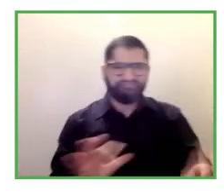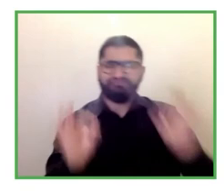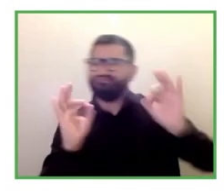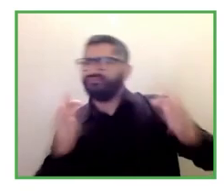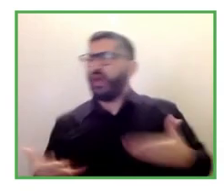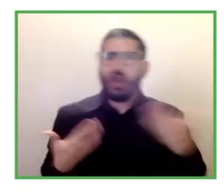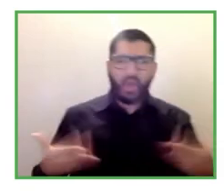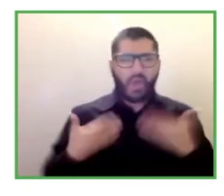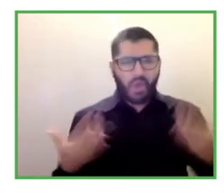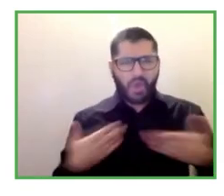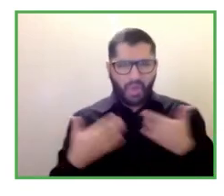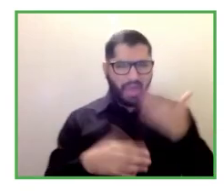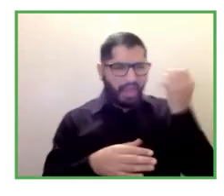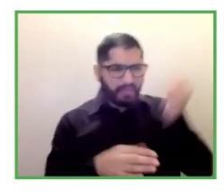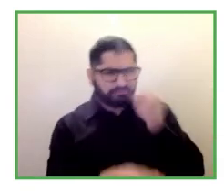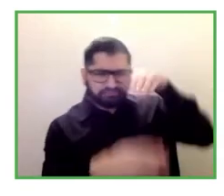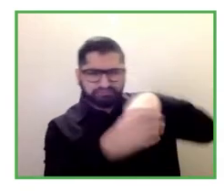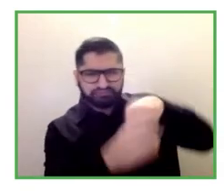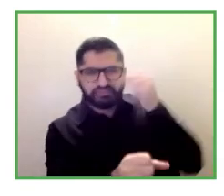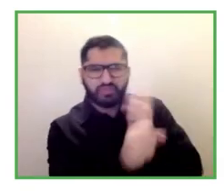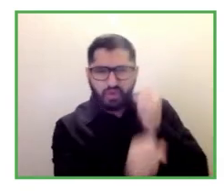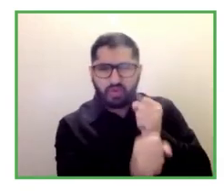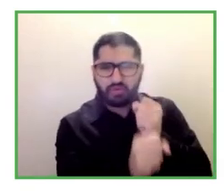estaban pasando en su entorno familiar,